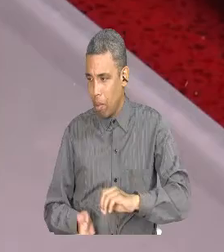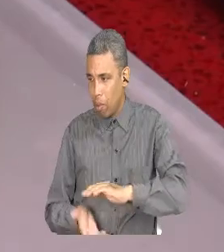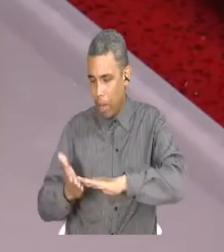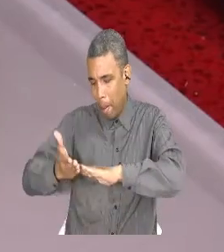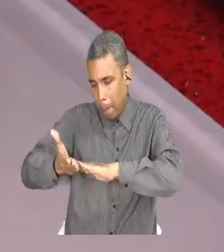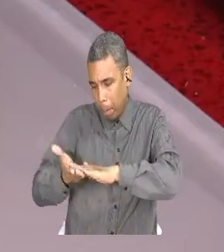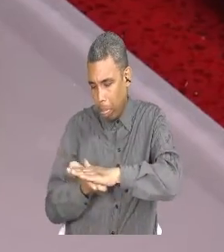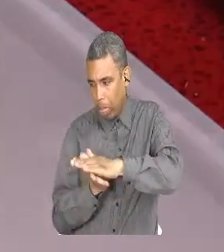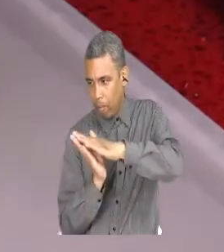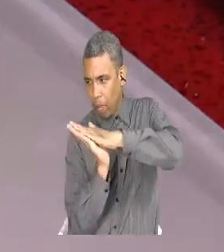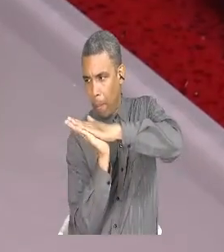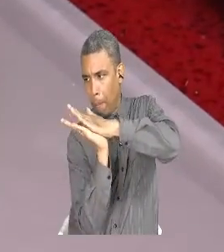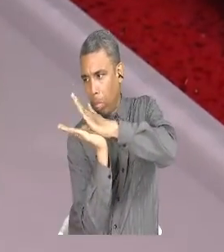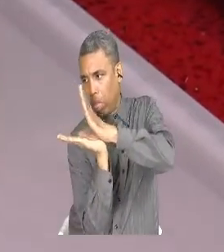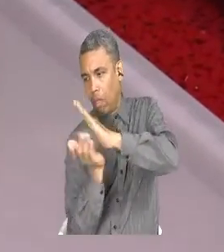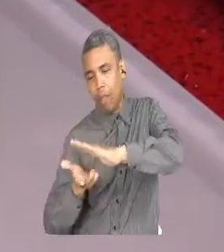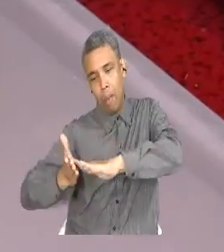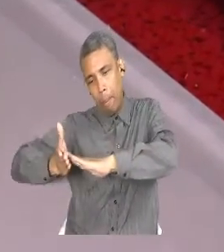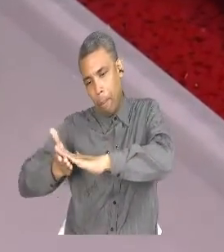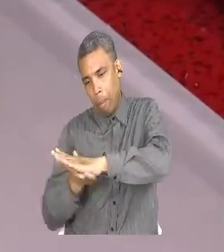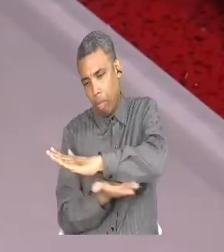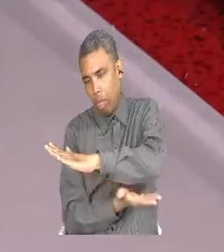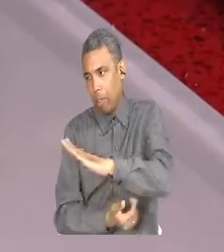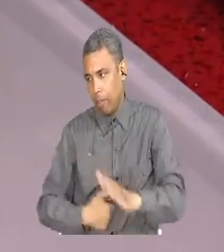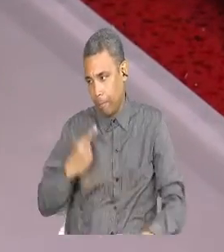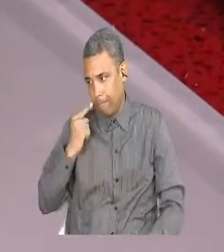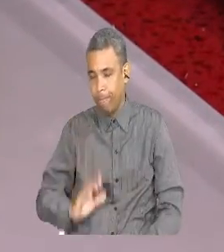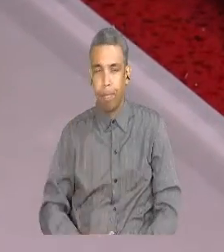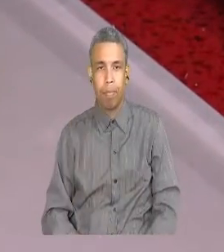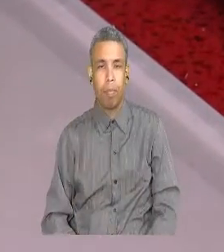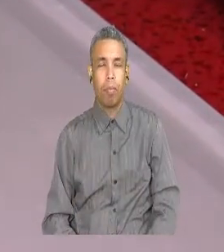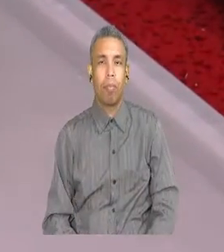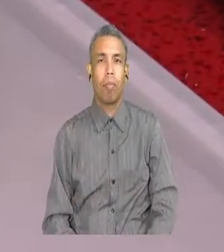porque al tocar temperatura se va a ablandar muy rápido. Ok.